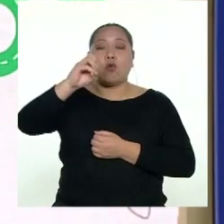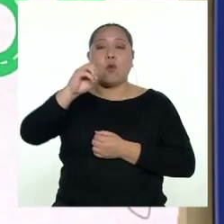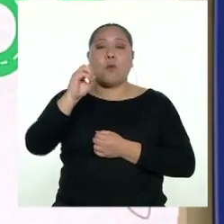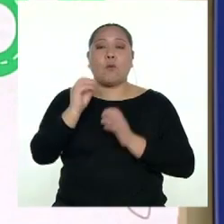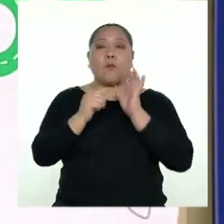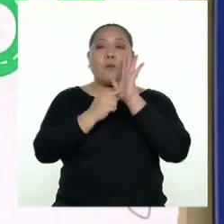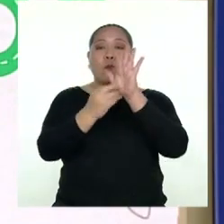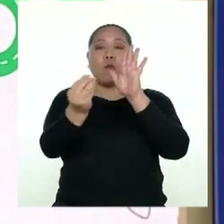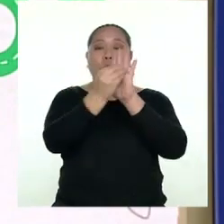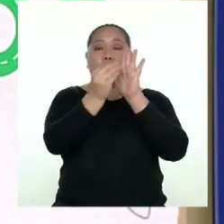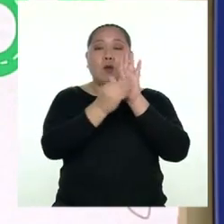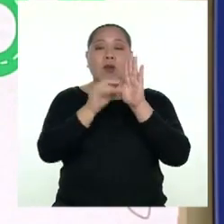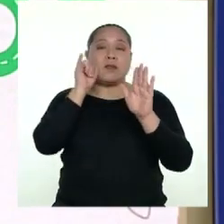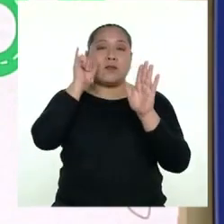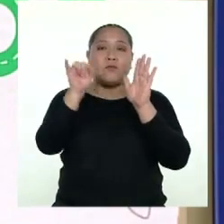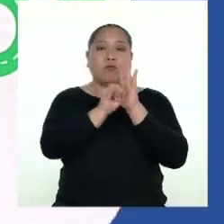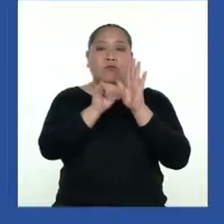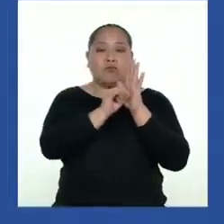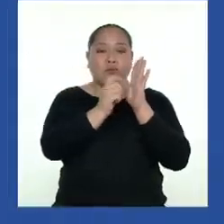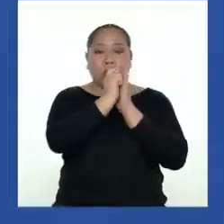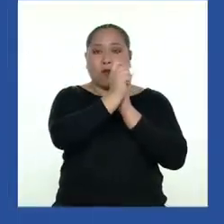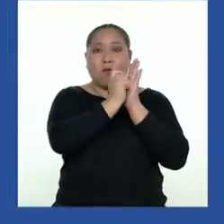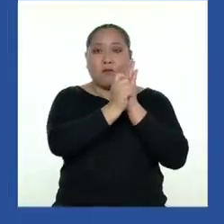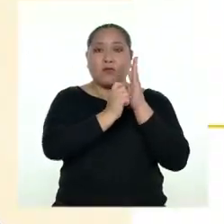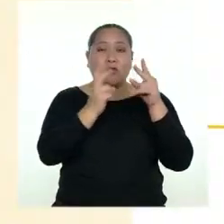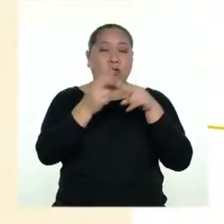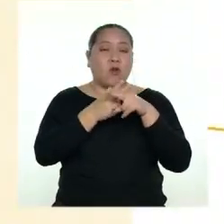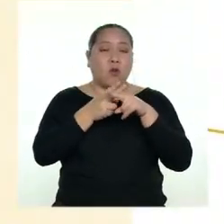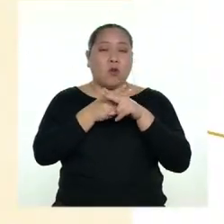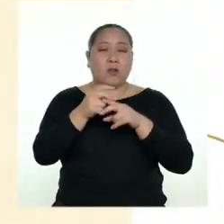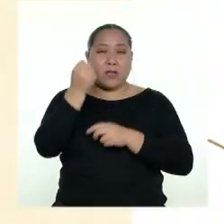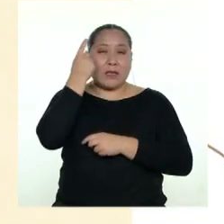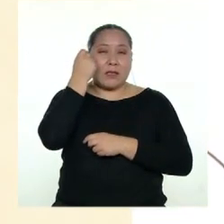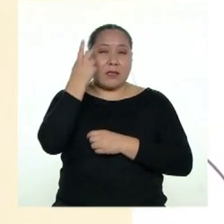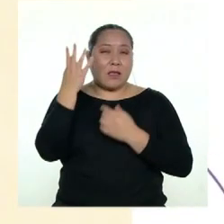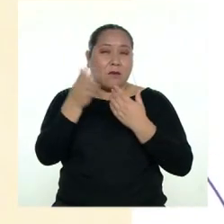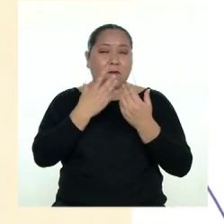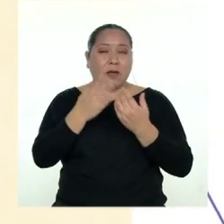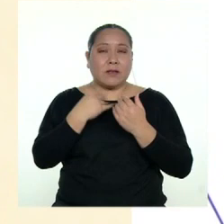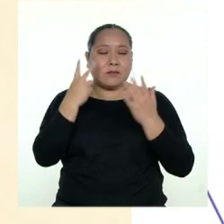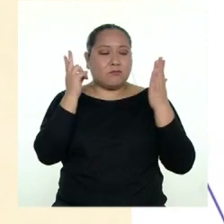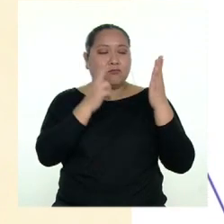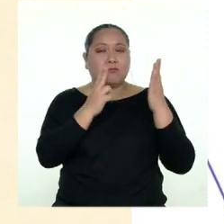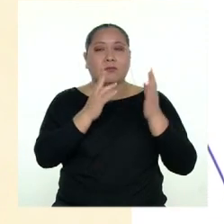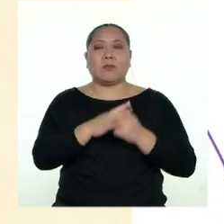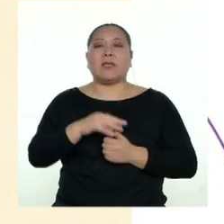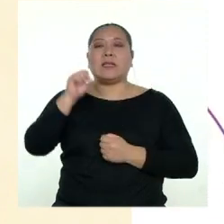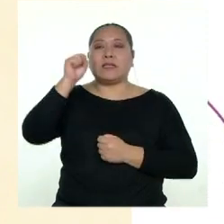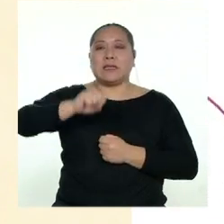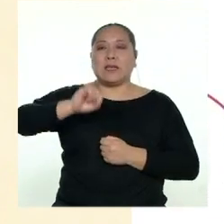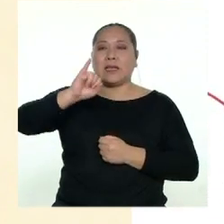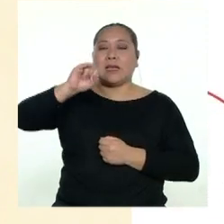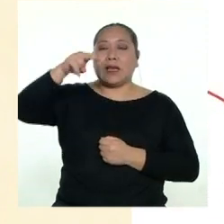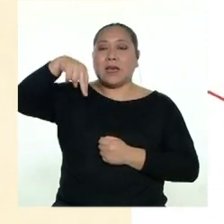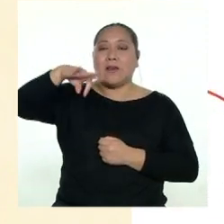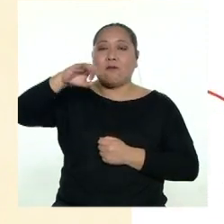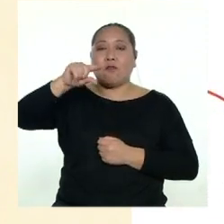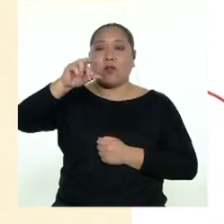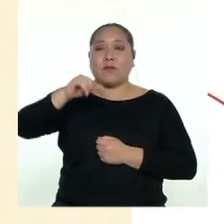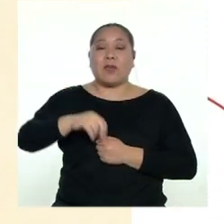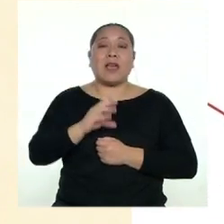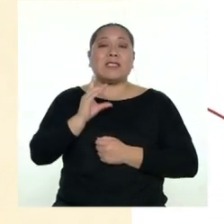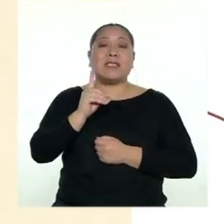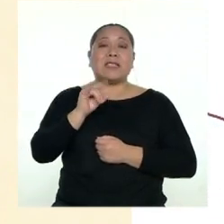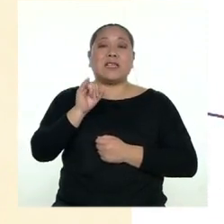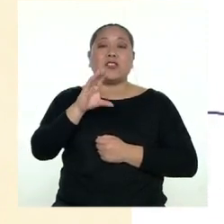forma breve, entendible y a simple vista. Así es, Rodrigo. La infografía es un texto discontinuo, cuyo